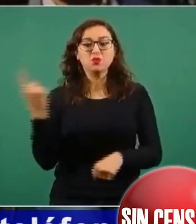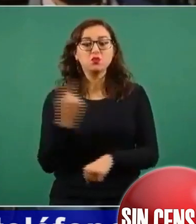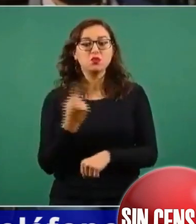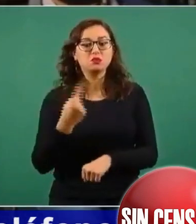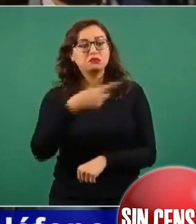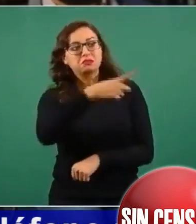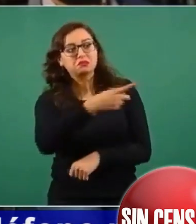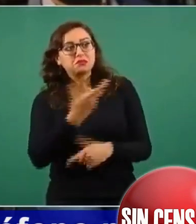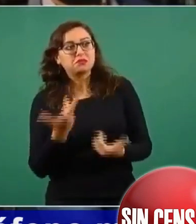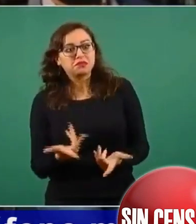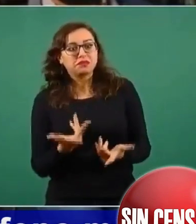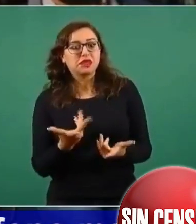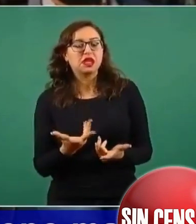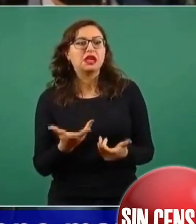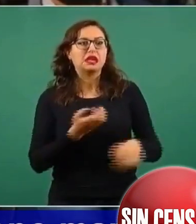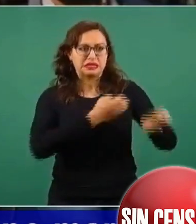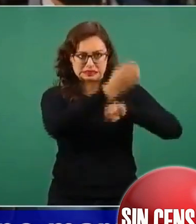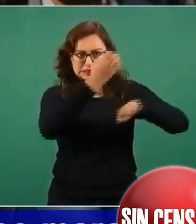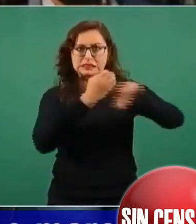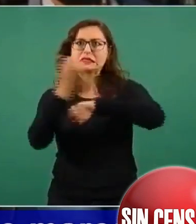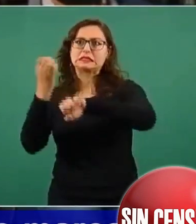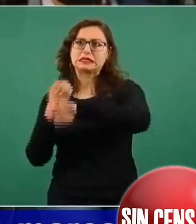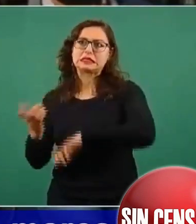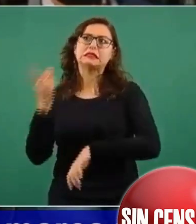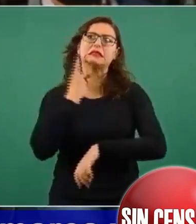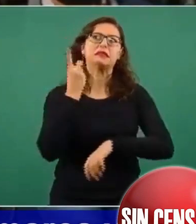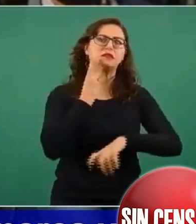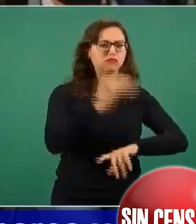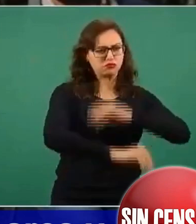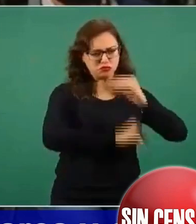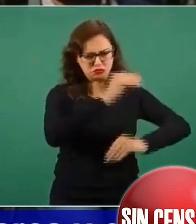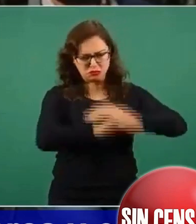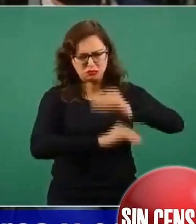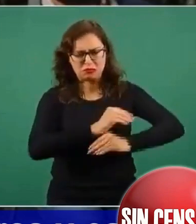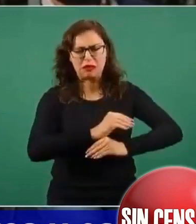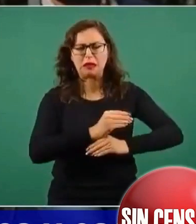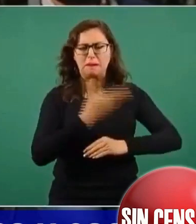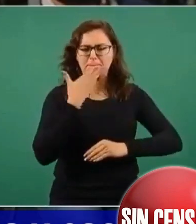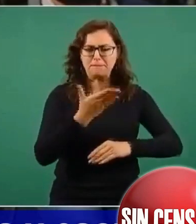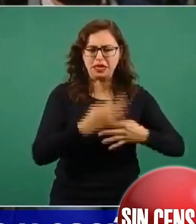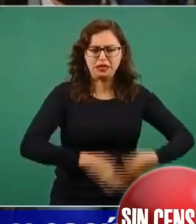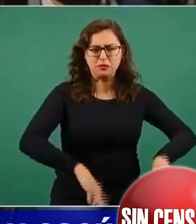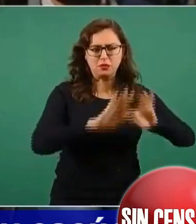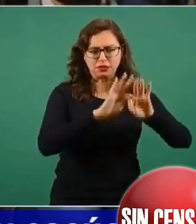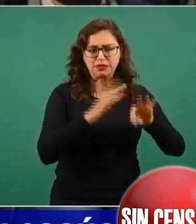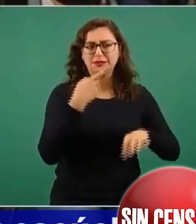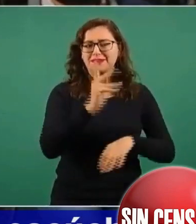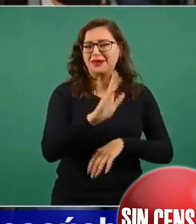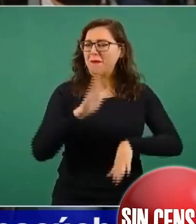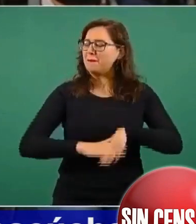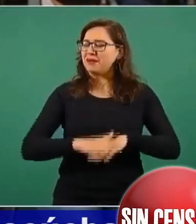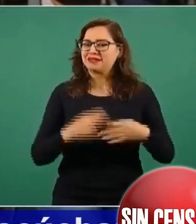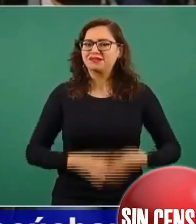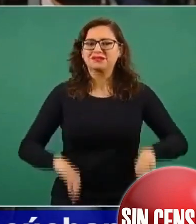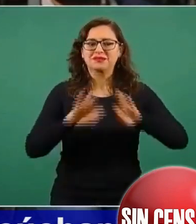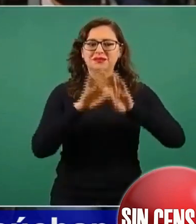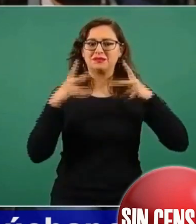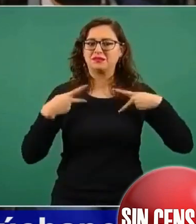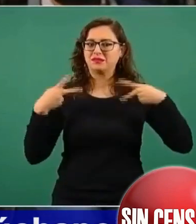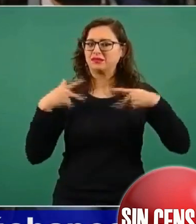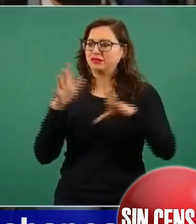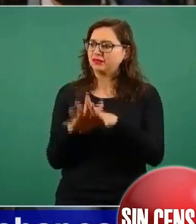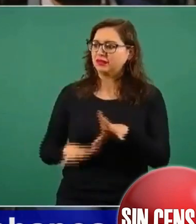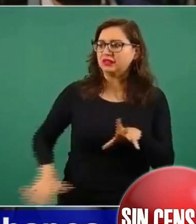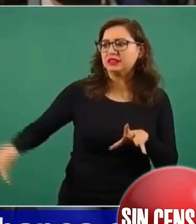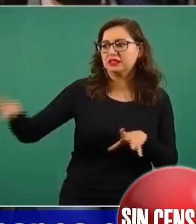congresos locales es importante, pero es más importante que se discuta en la población, porque esto podría disminuir incluso